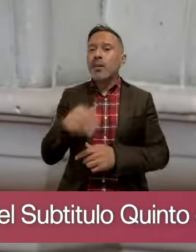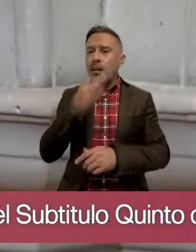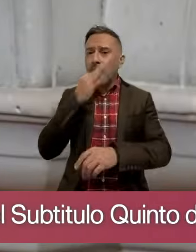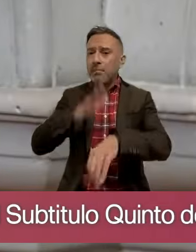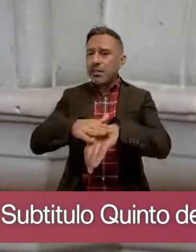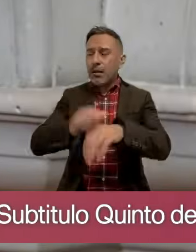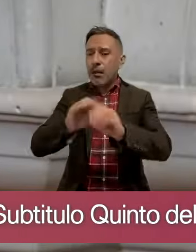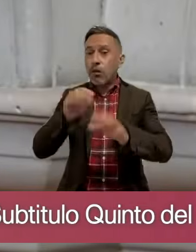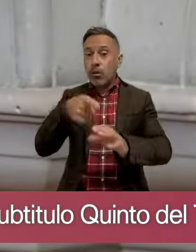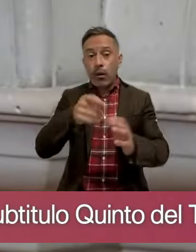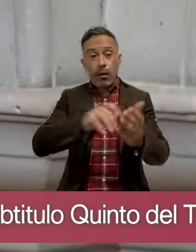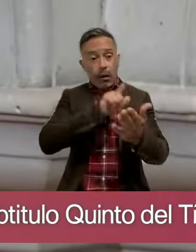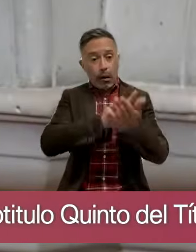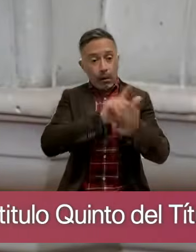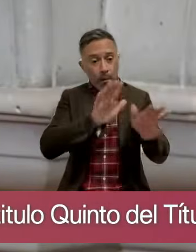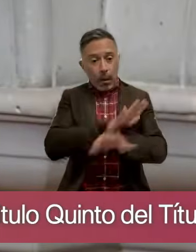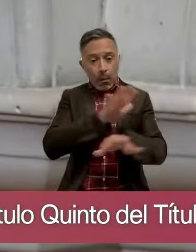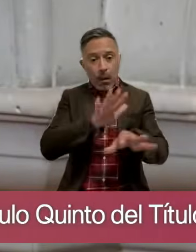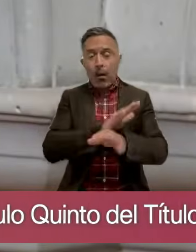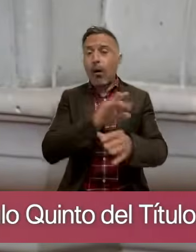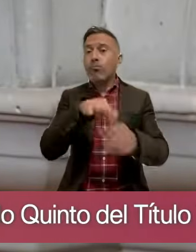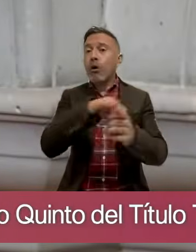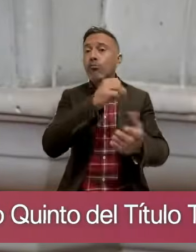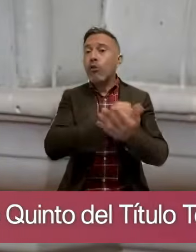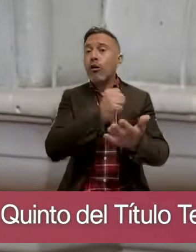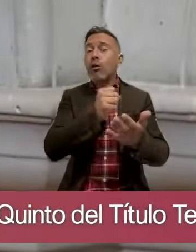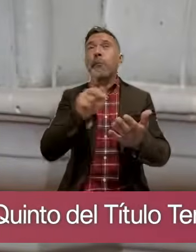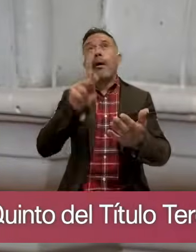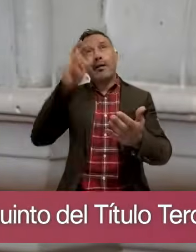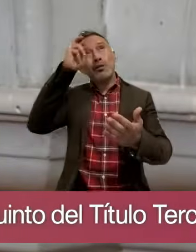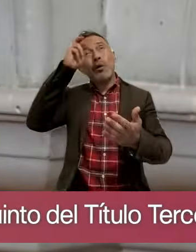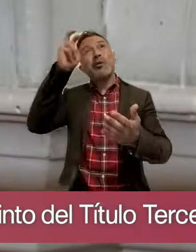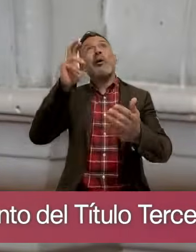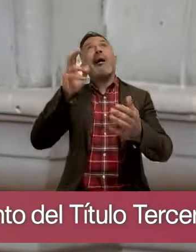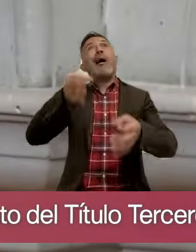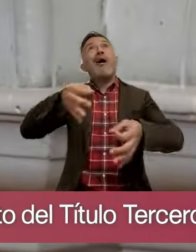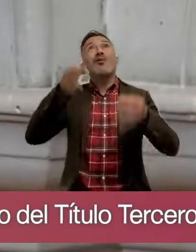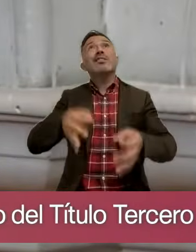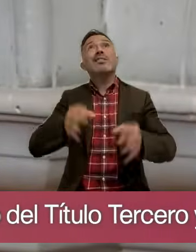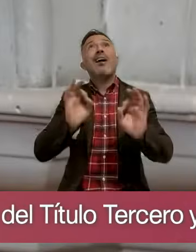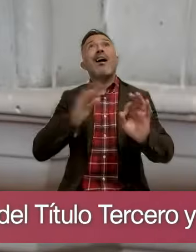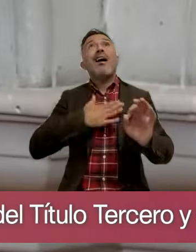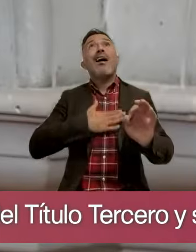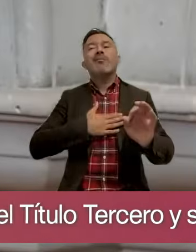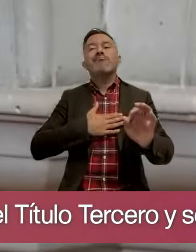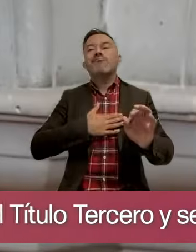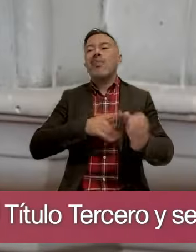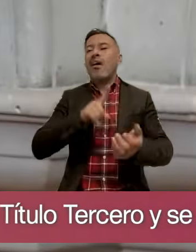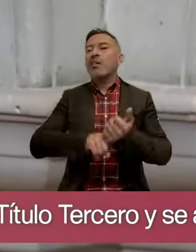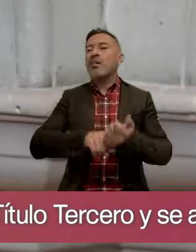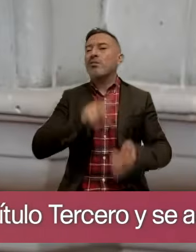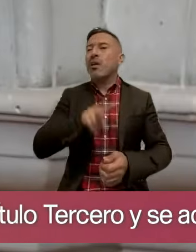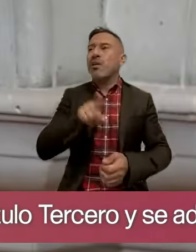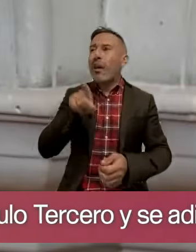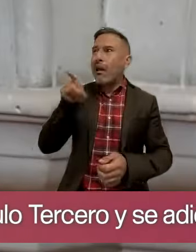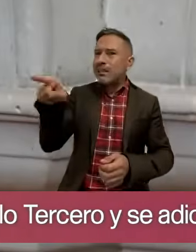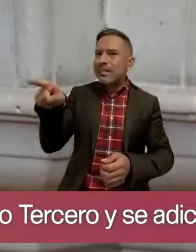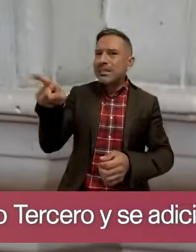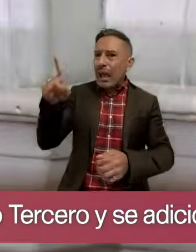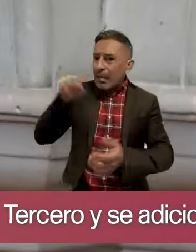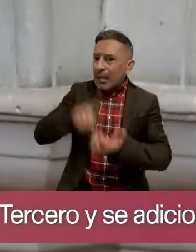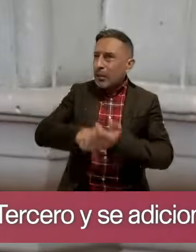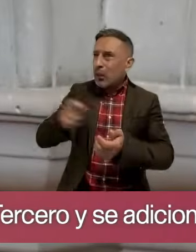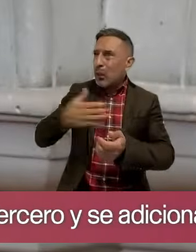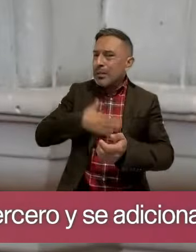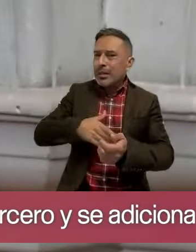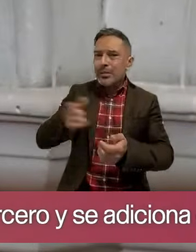que pretendan dar la ilusión de justicias sin atacar las causas reales de la injusticia. No habrá justicia para